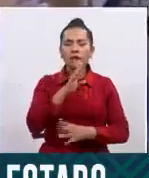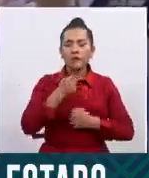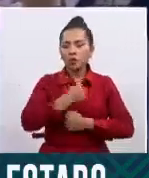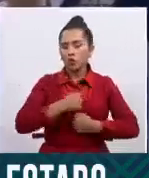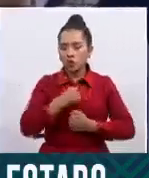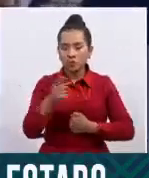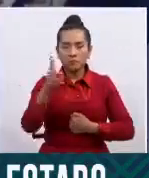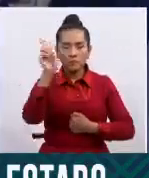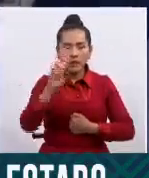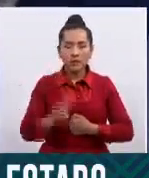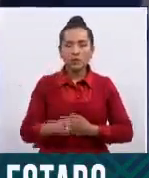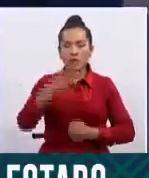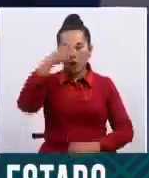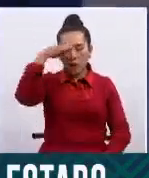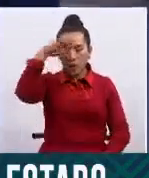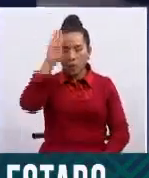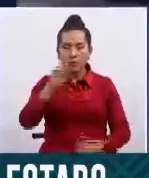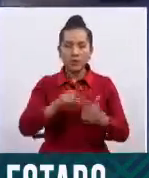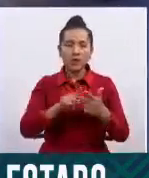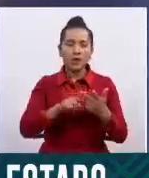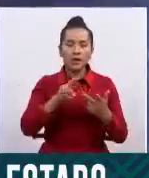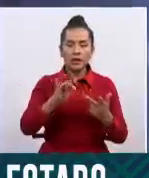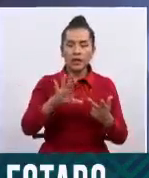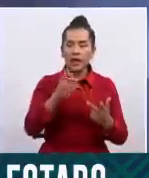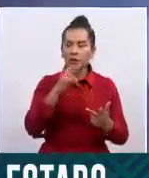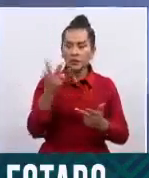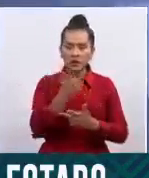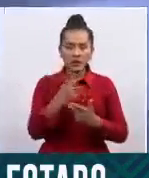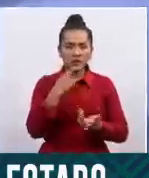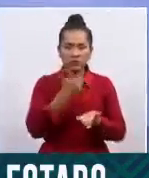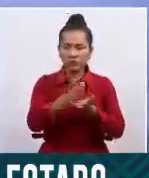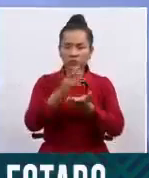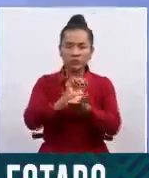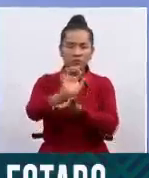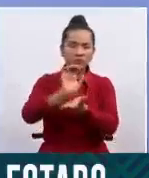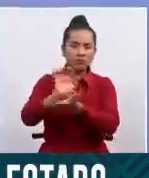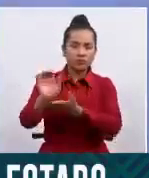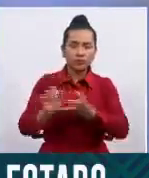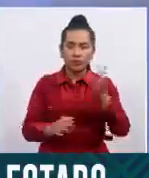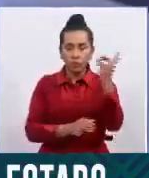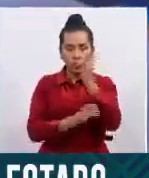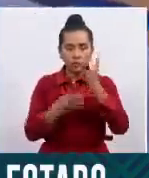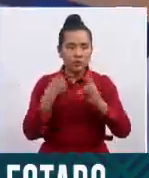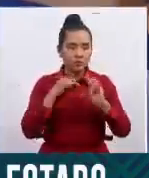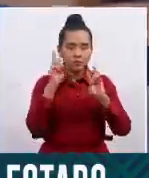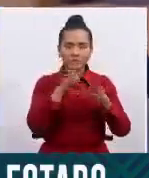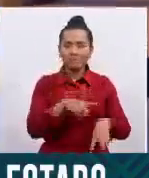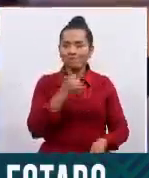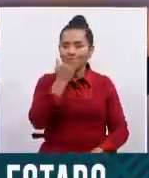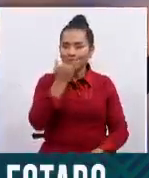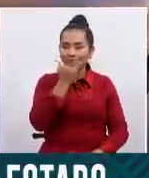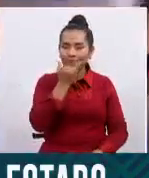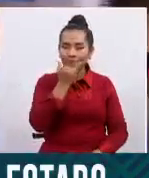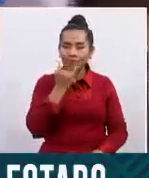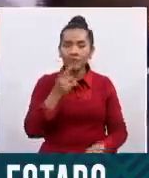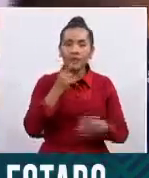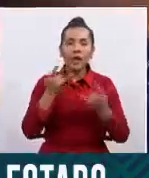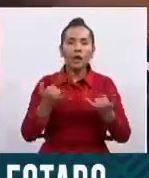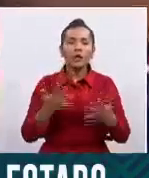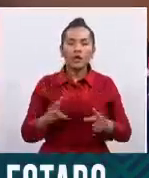Venezuela, sean excluidos por Estados Unidos para no participar de dicha cumbre. Rechazamos por eso la